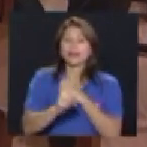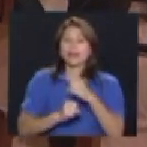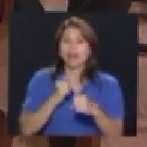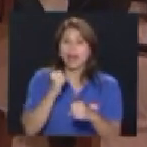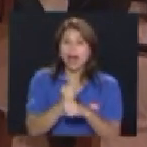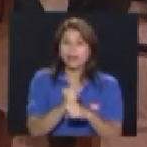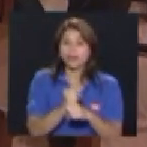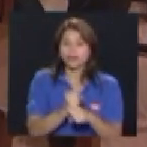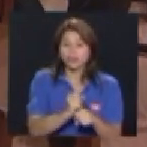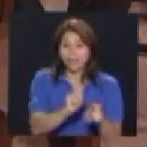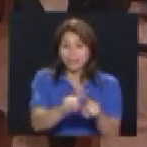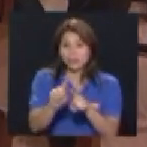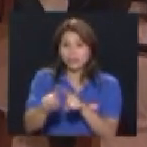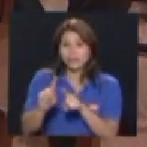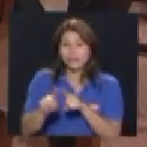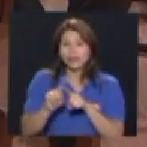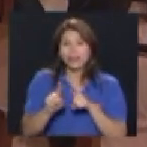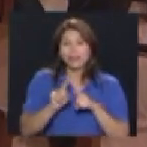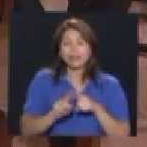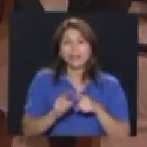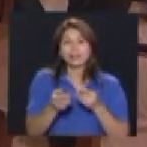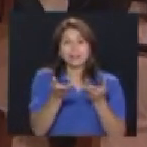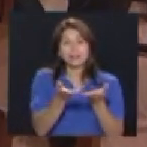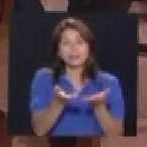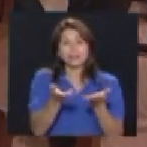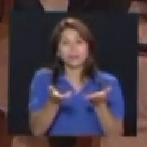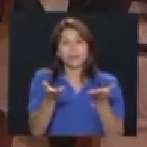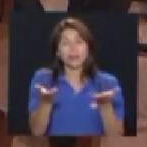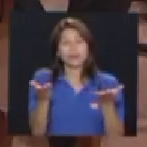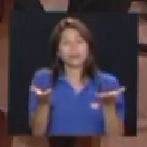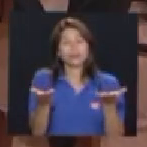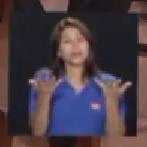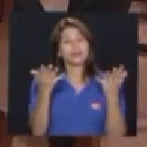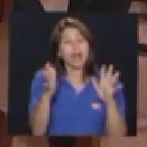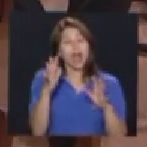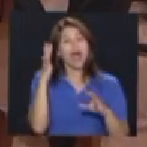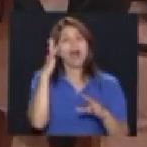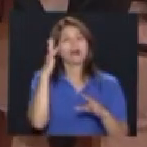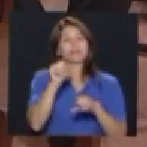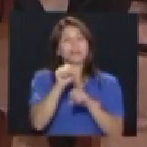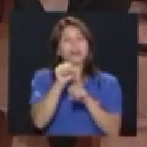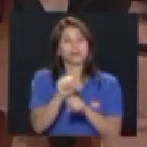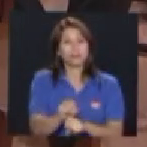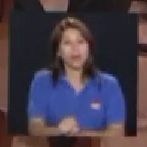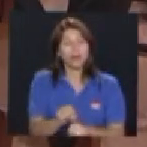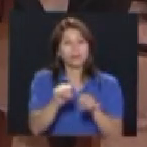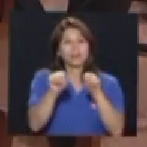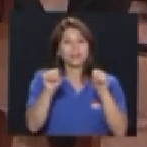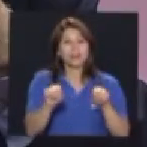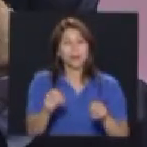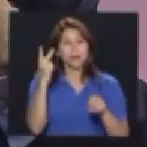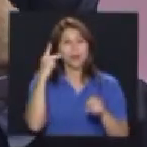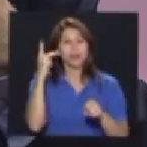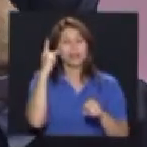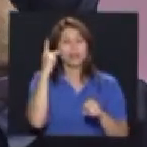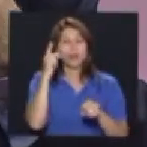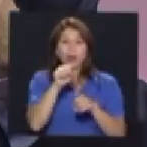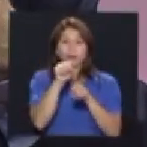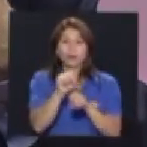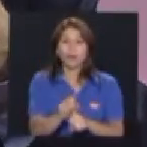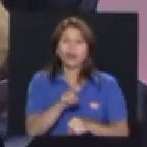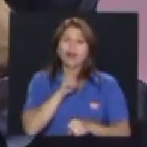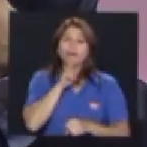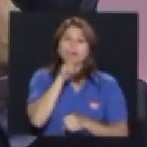encontraran un sistema político muchísimo más acostumbrado a la verdad, a la lealtad y a